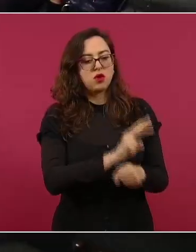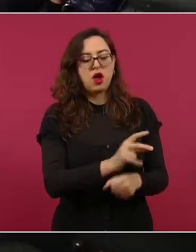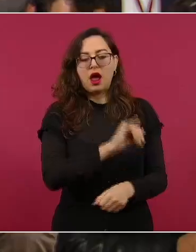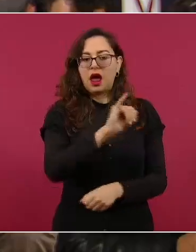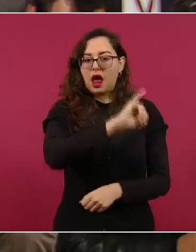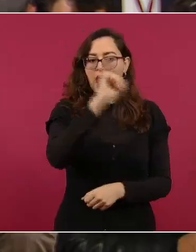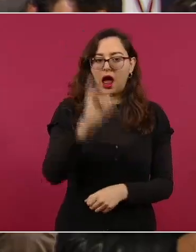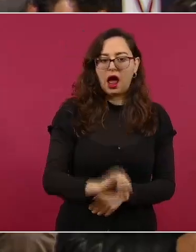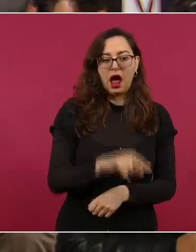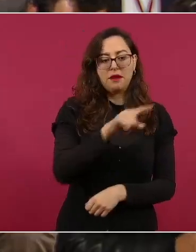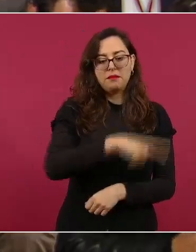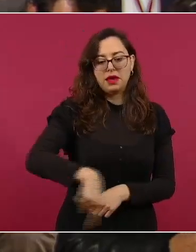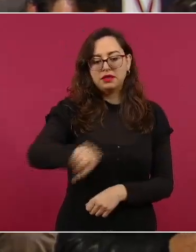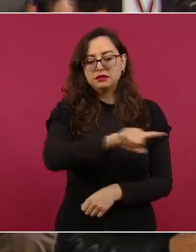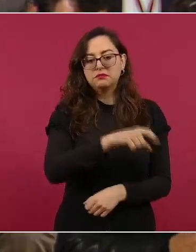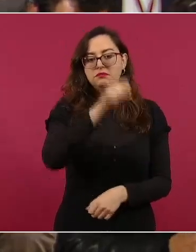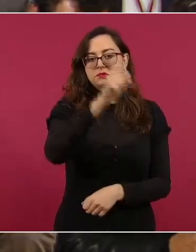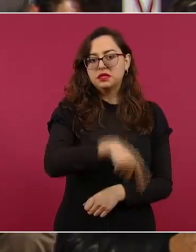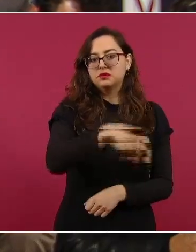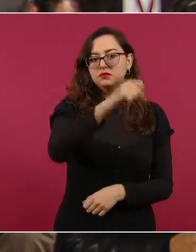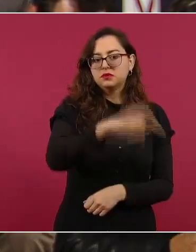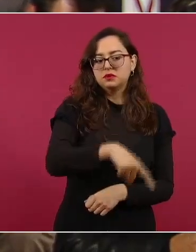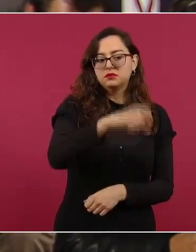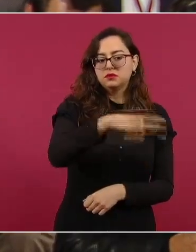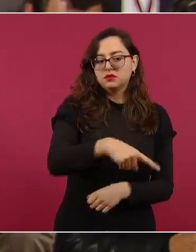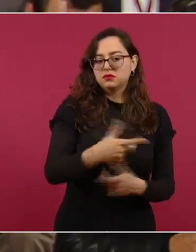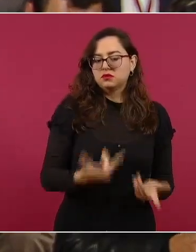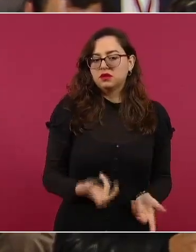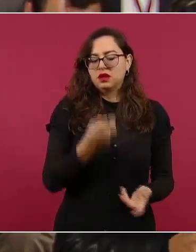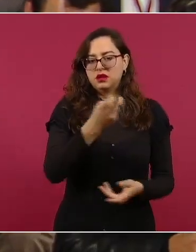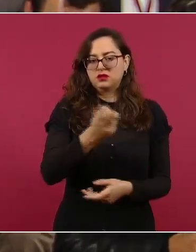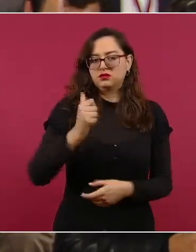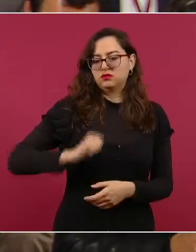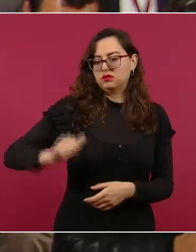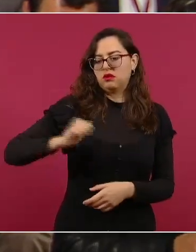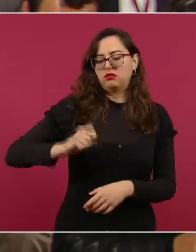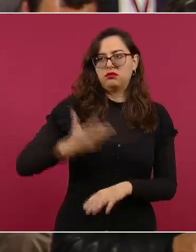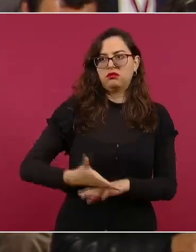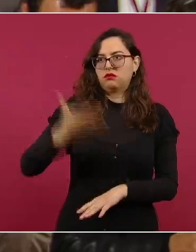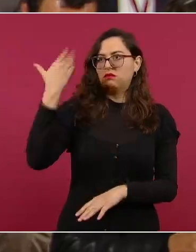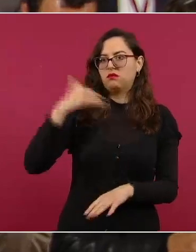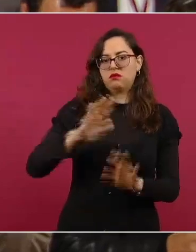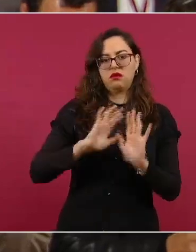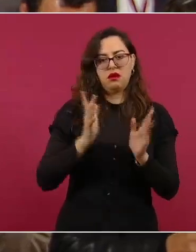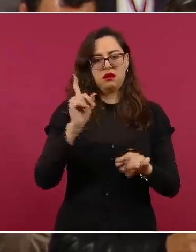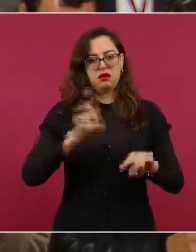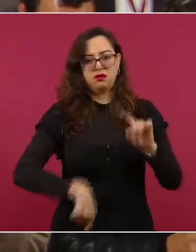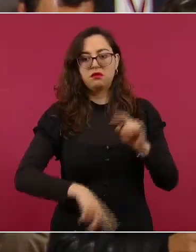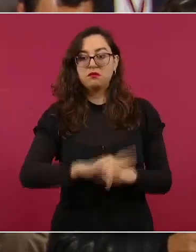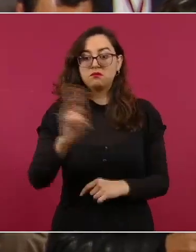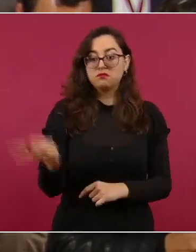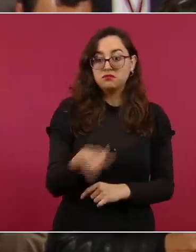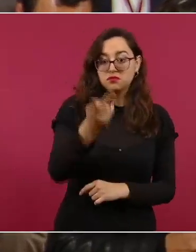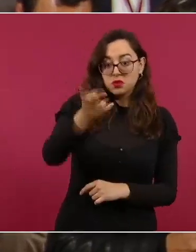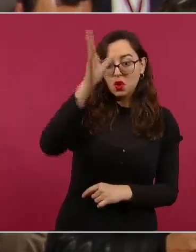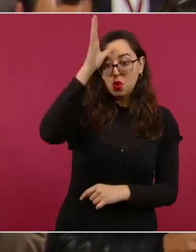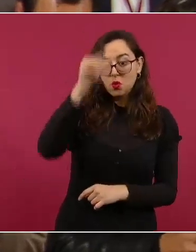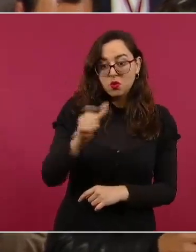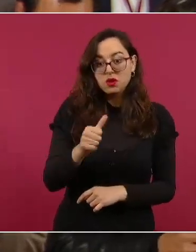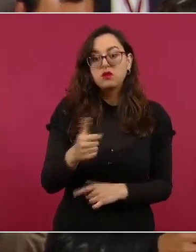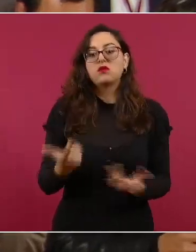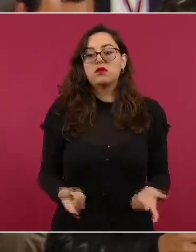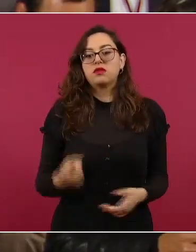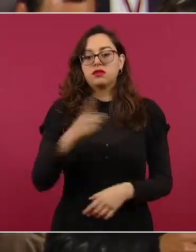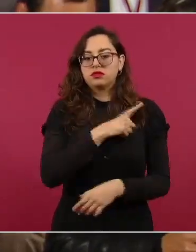parte, eliminando antidemocráticas prácticas de cónclave. Le preguntamos si está de acuerdo en impulsar los